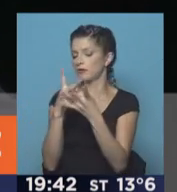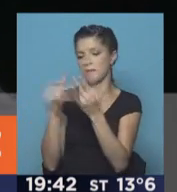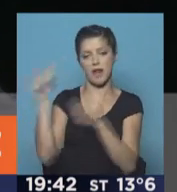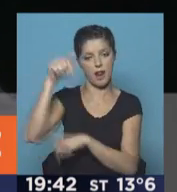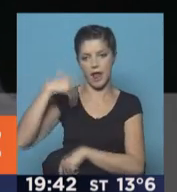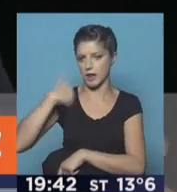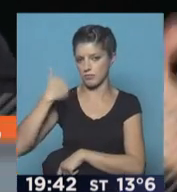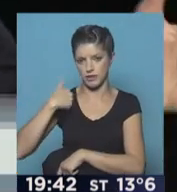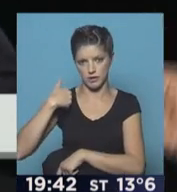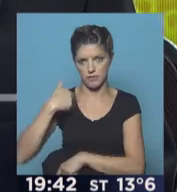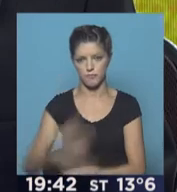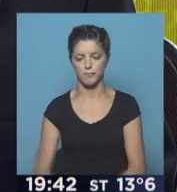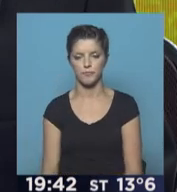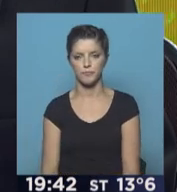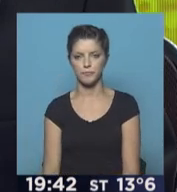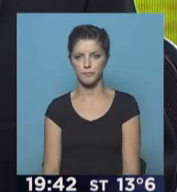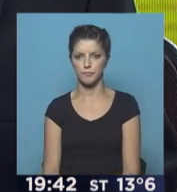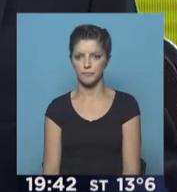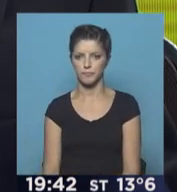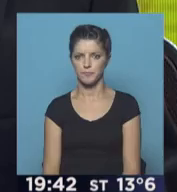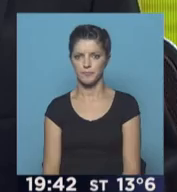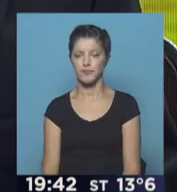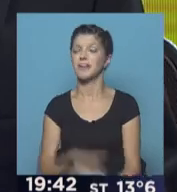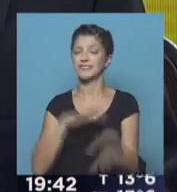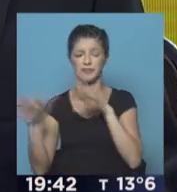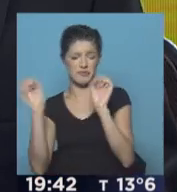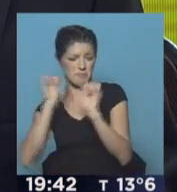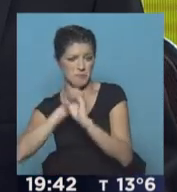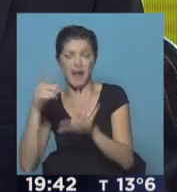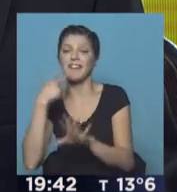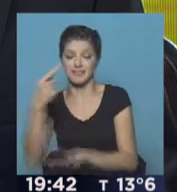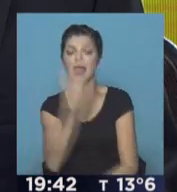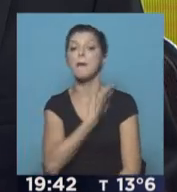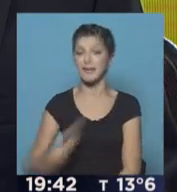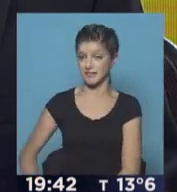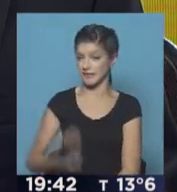Argentina. Hecho bochornoso, decía el presidente Macri hace algunos minutos allí en Salta.